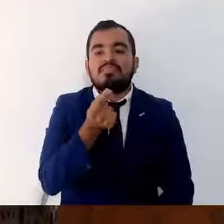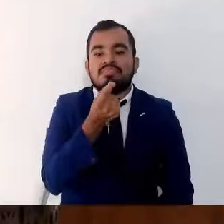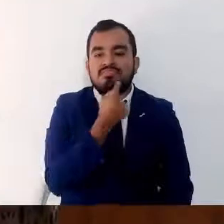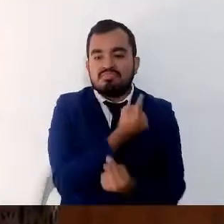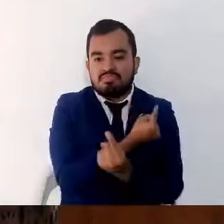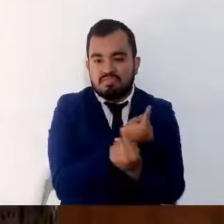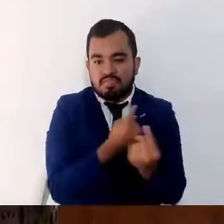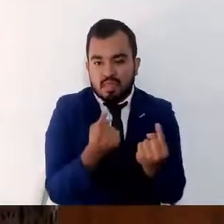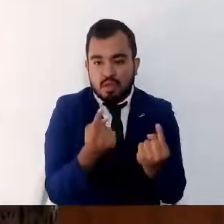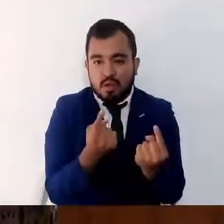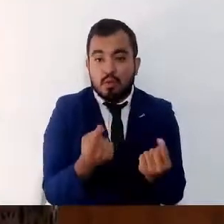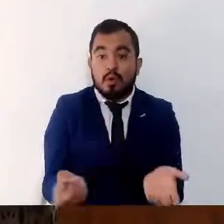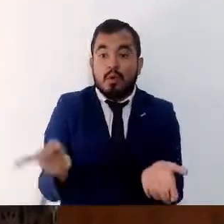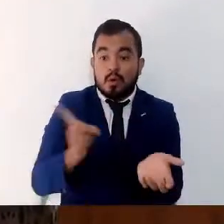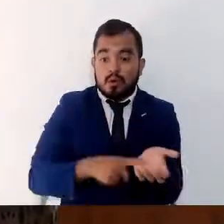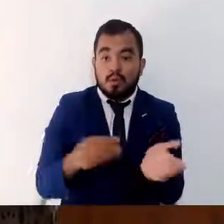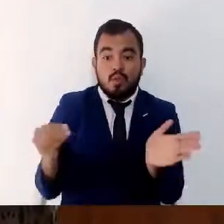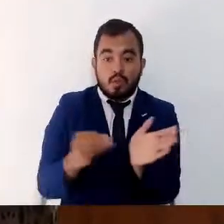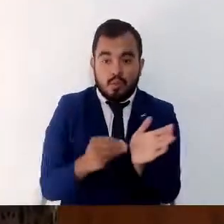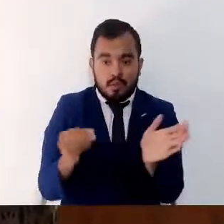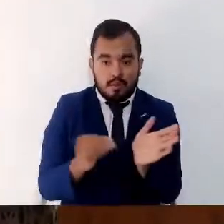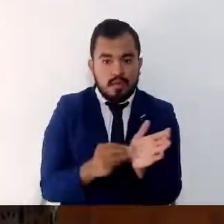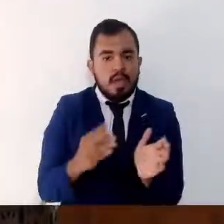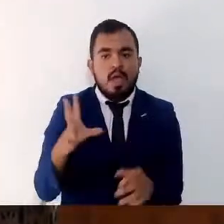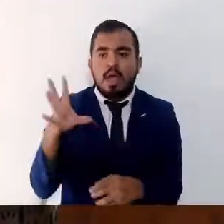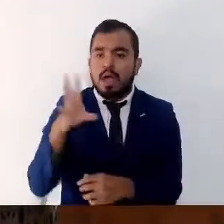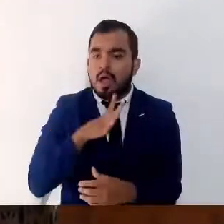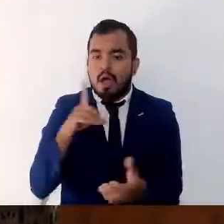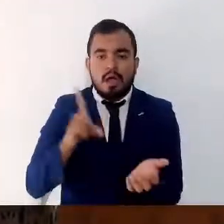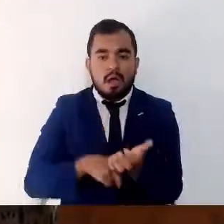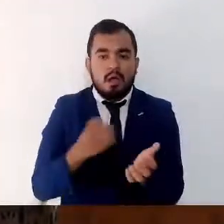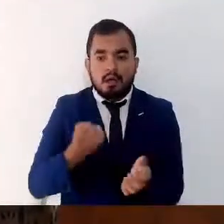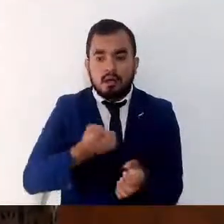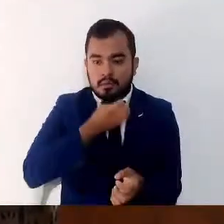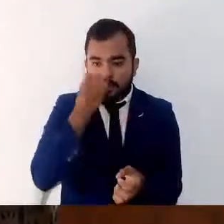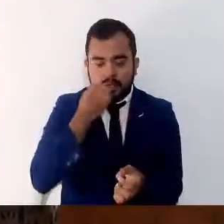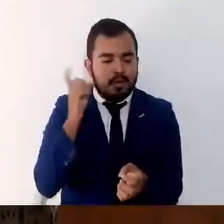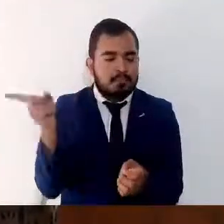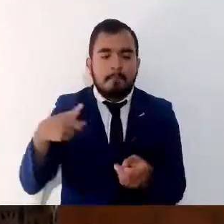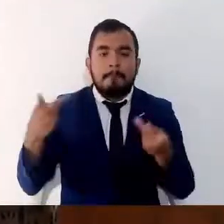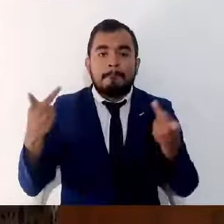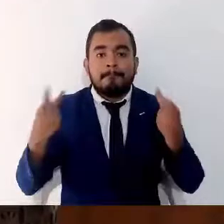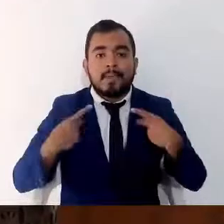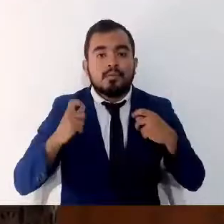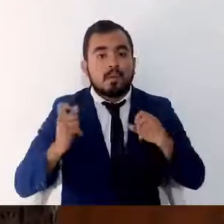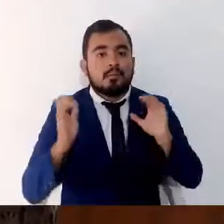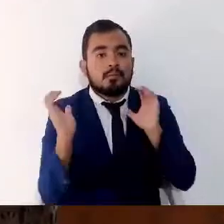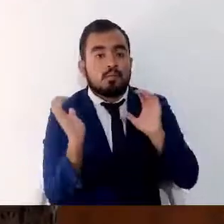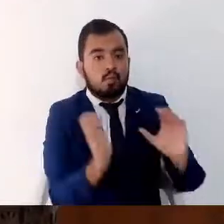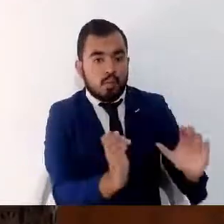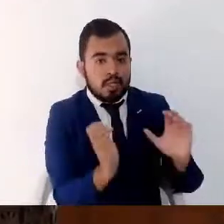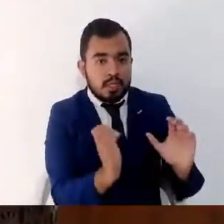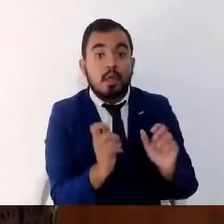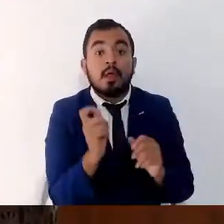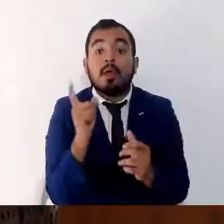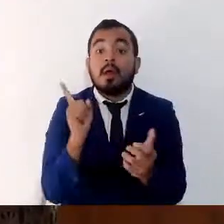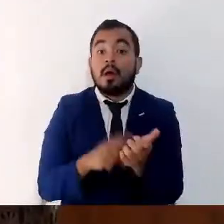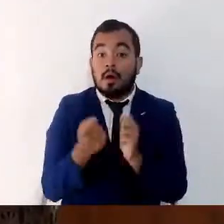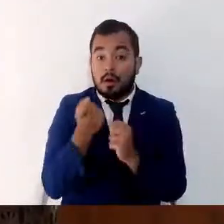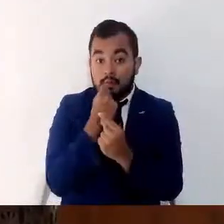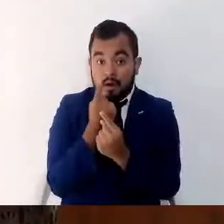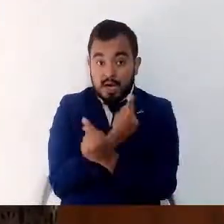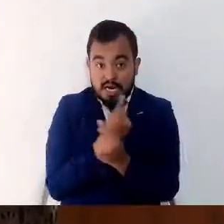ven a la educación y al educador como una persona cuidadora y no como formadora de desarrollo infantil. Por